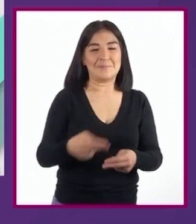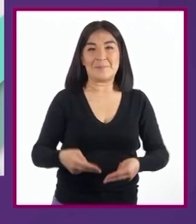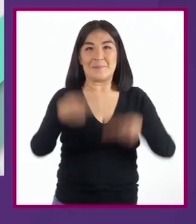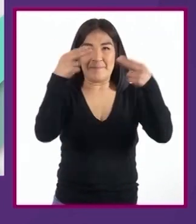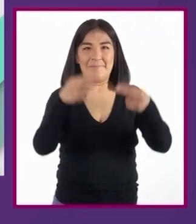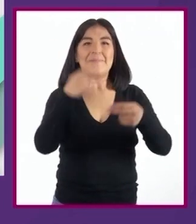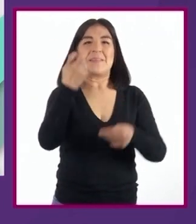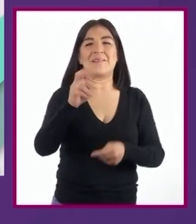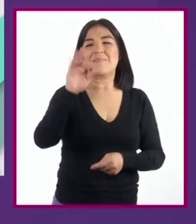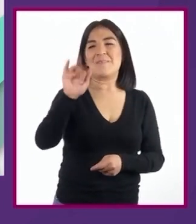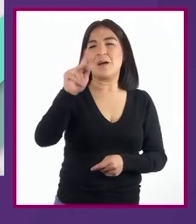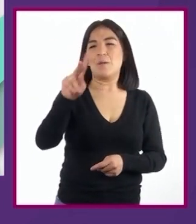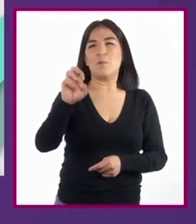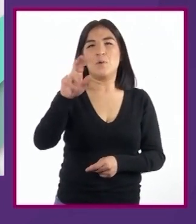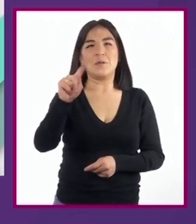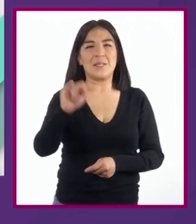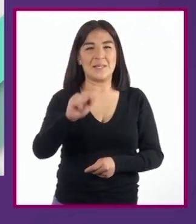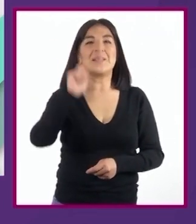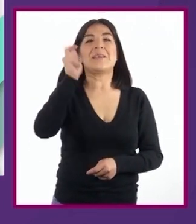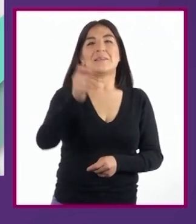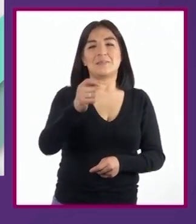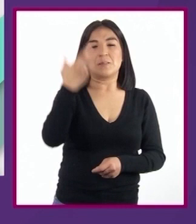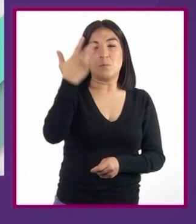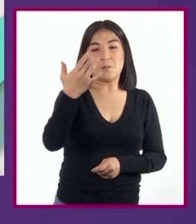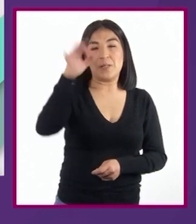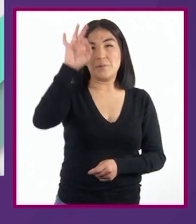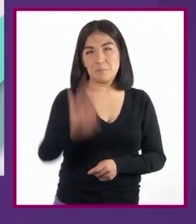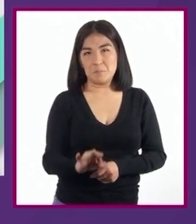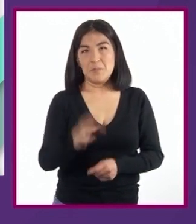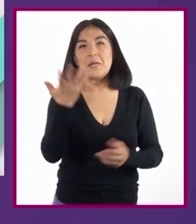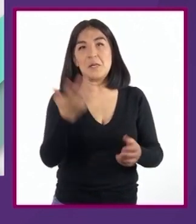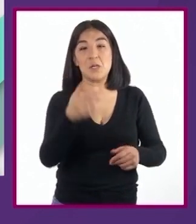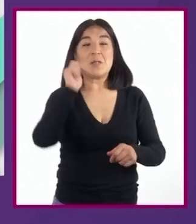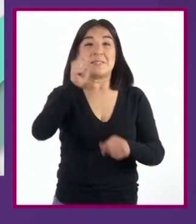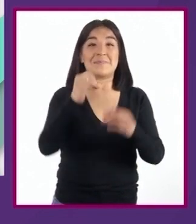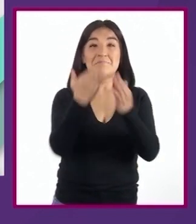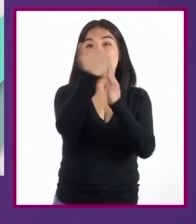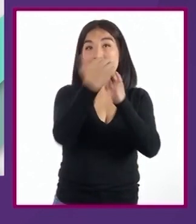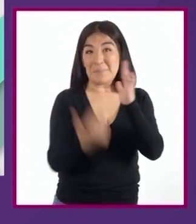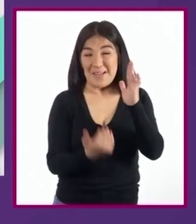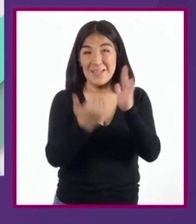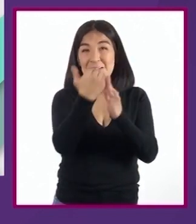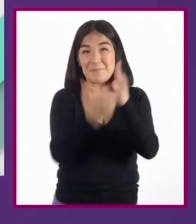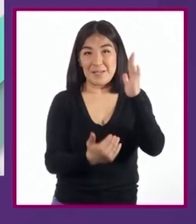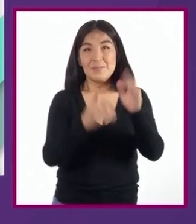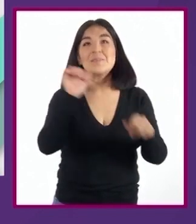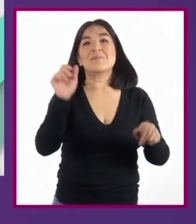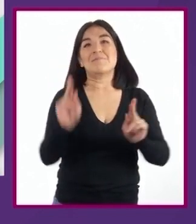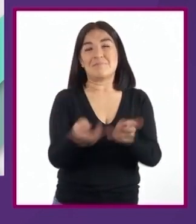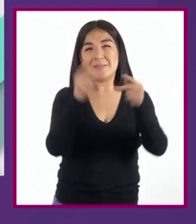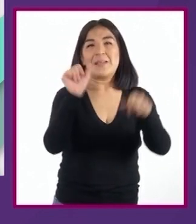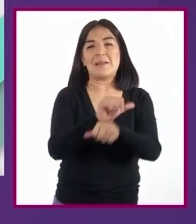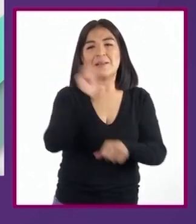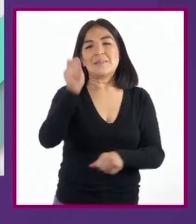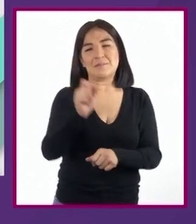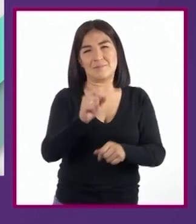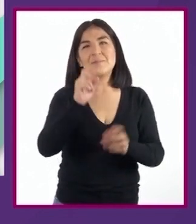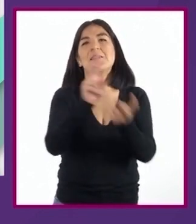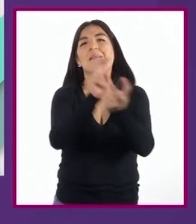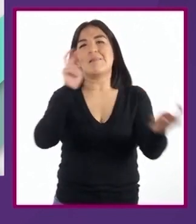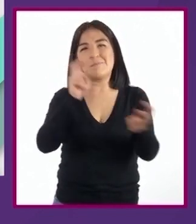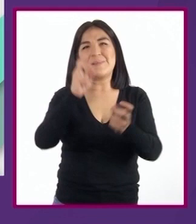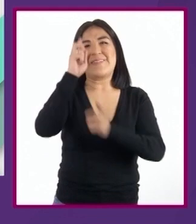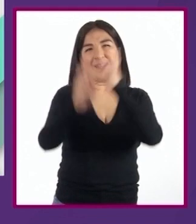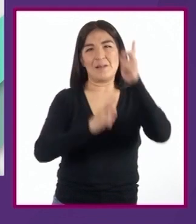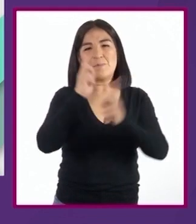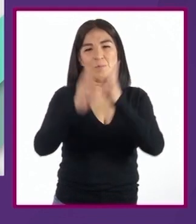Favorit, con el 58%, y la unidad con menor probabilidad de venta es la camioneta deportiva, que